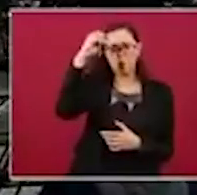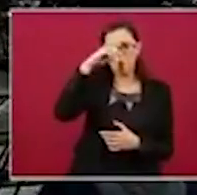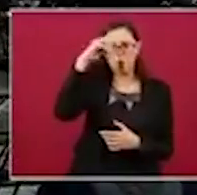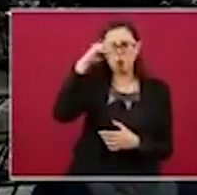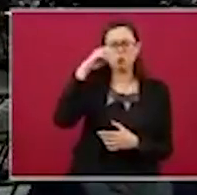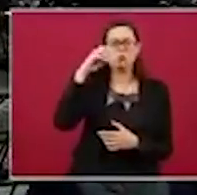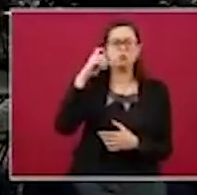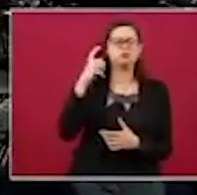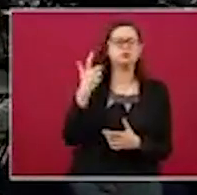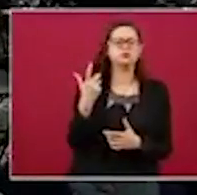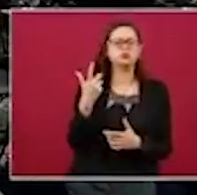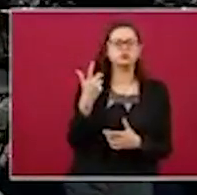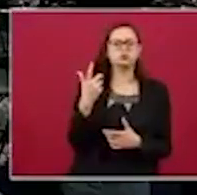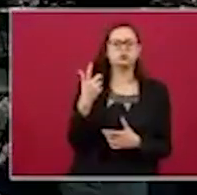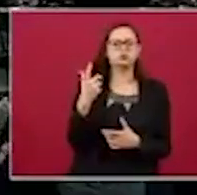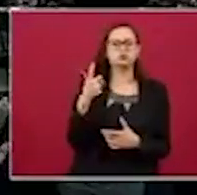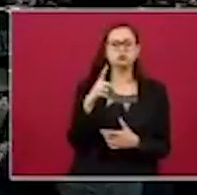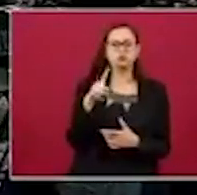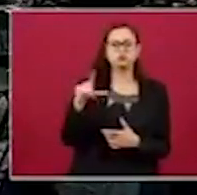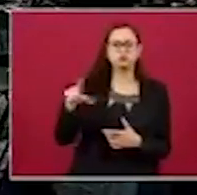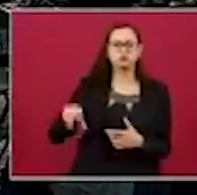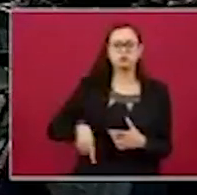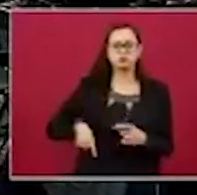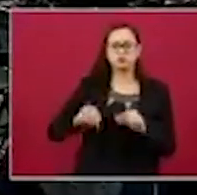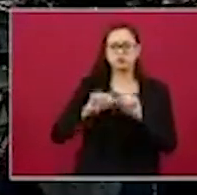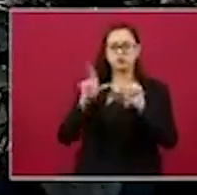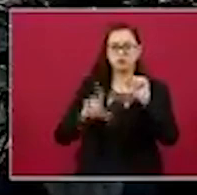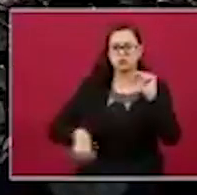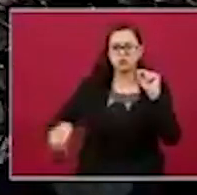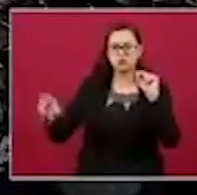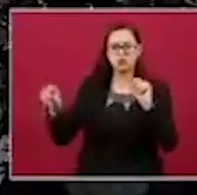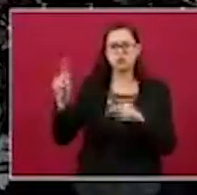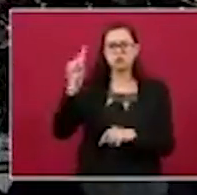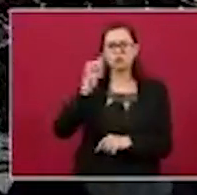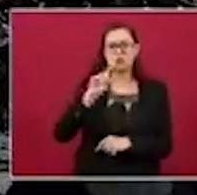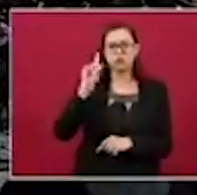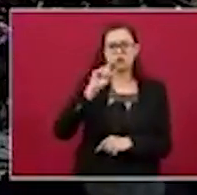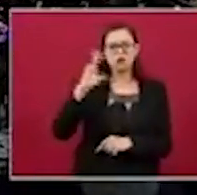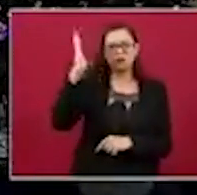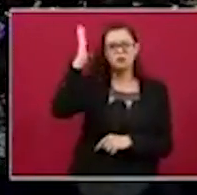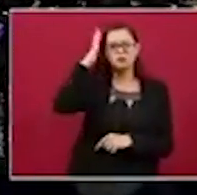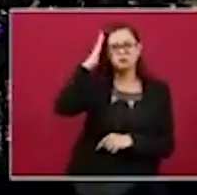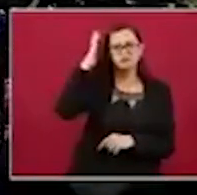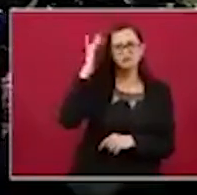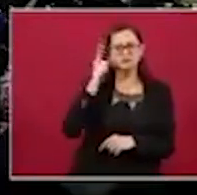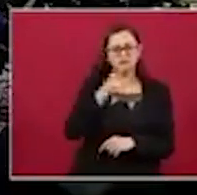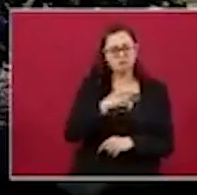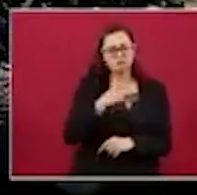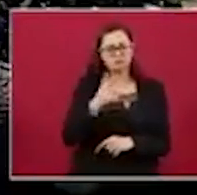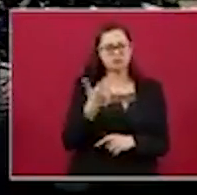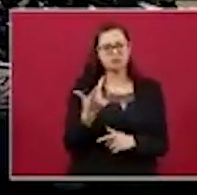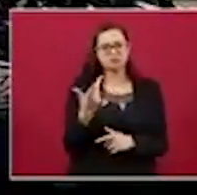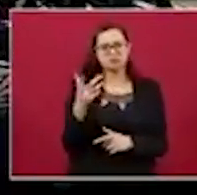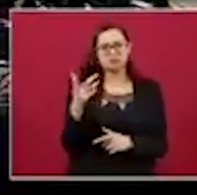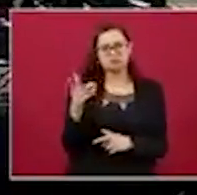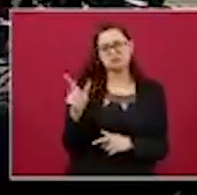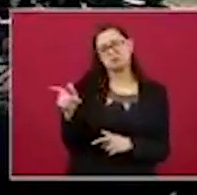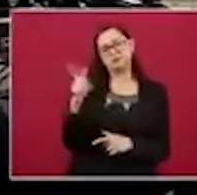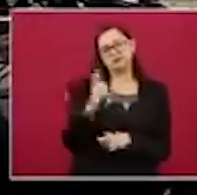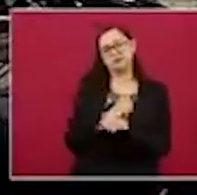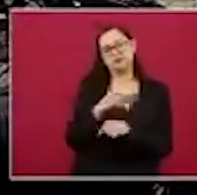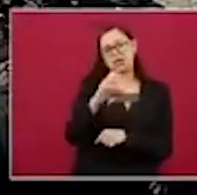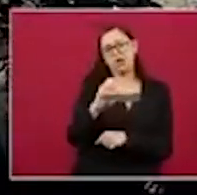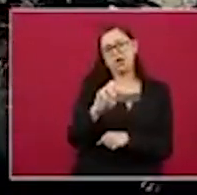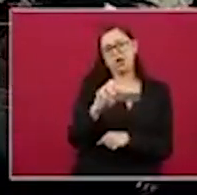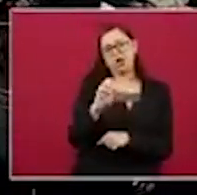y quiero agradecer la participación en primer lugar de todas aquellas que se animaron a